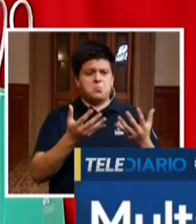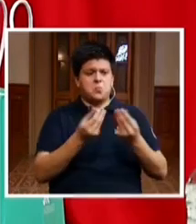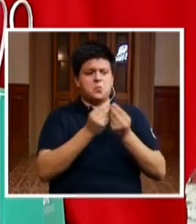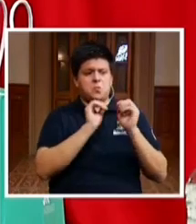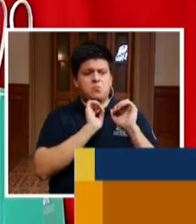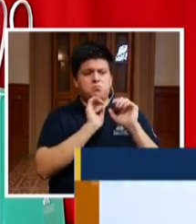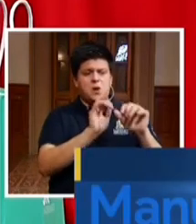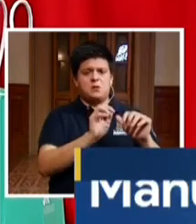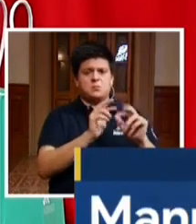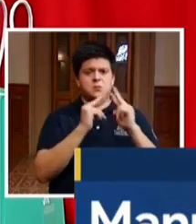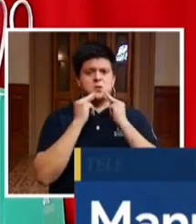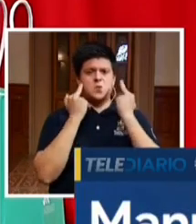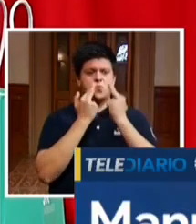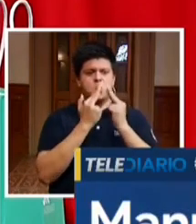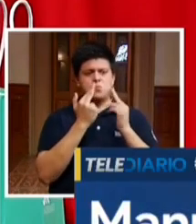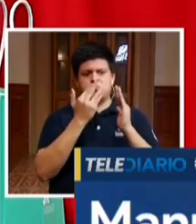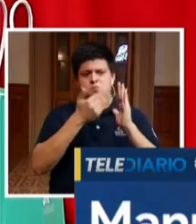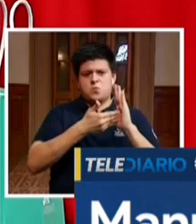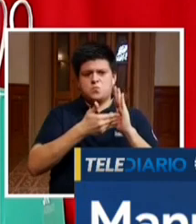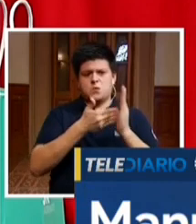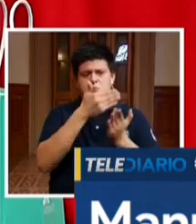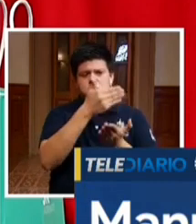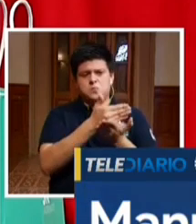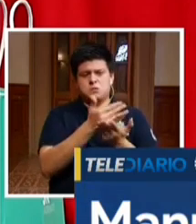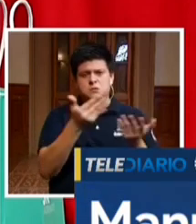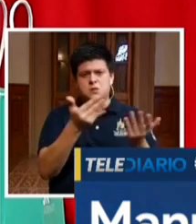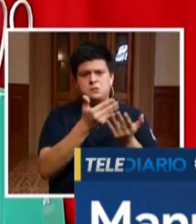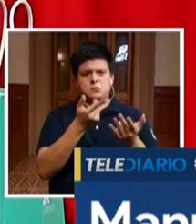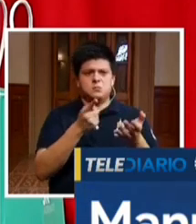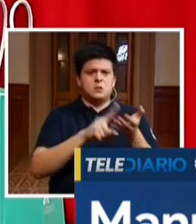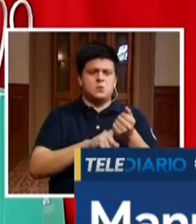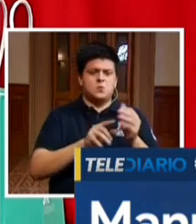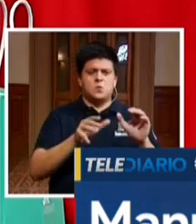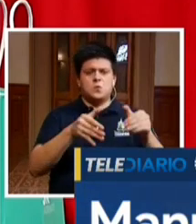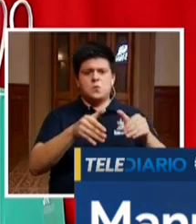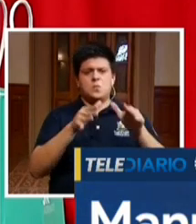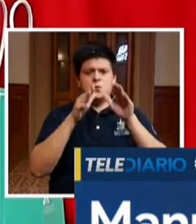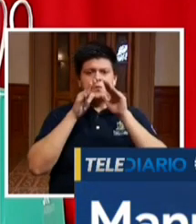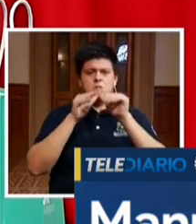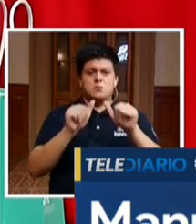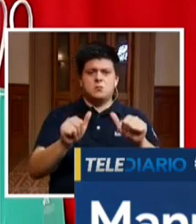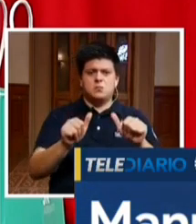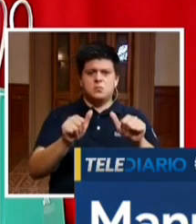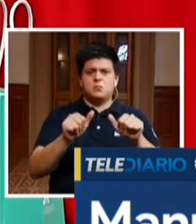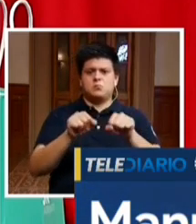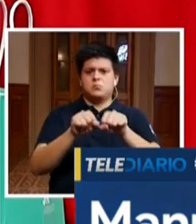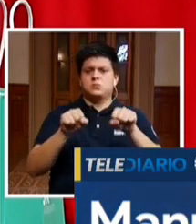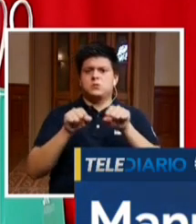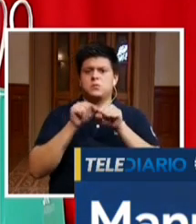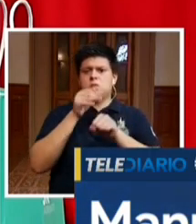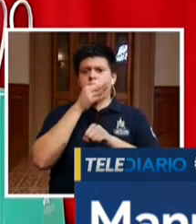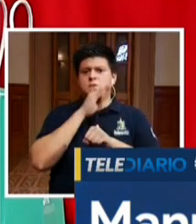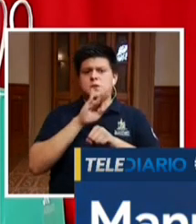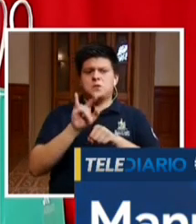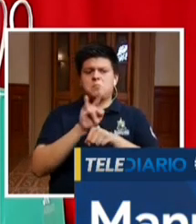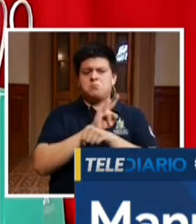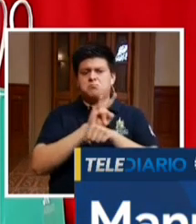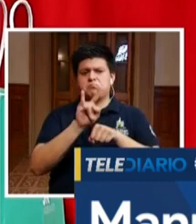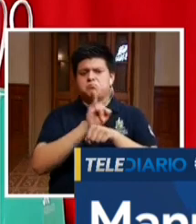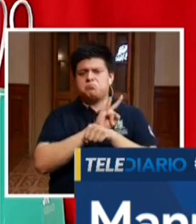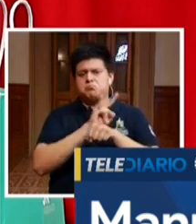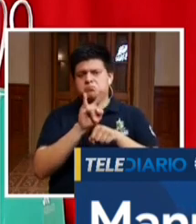reuniones que se realizan en las colonias, en las quintas, en salones de eventos